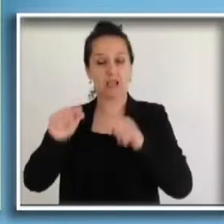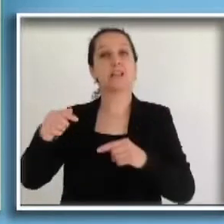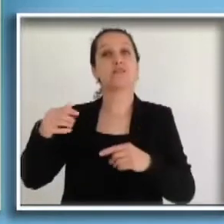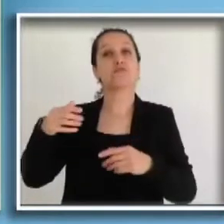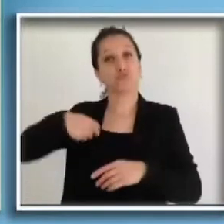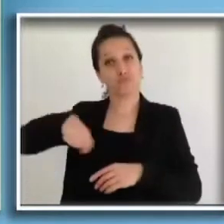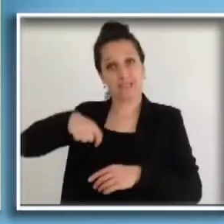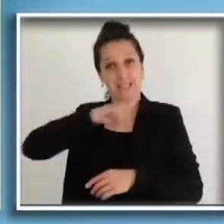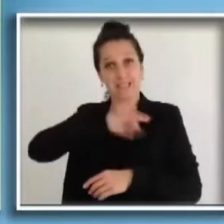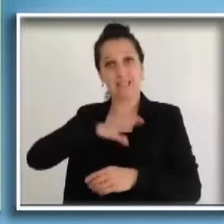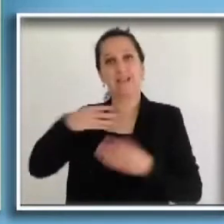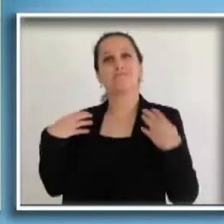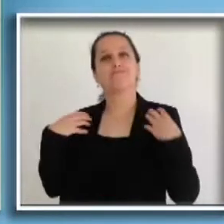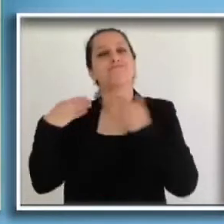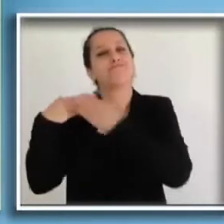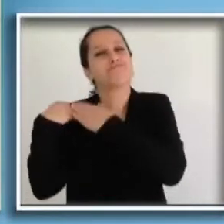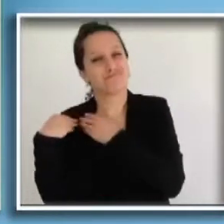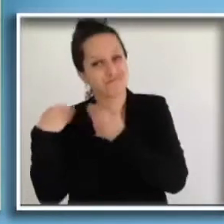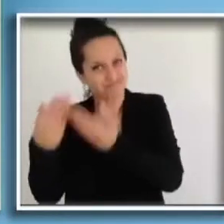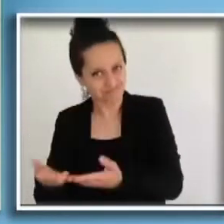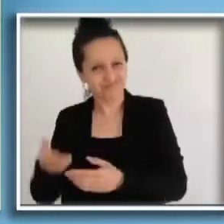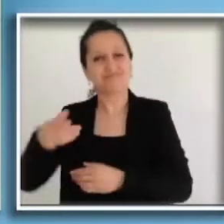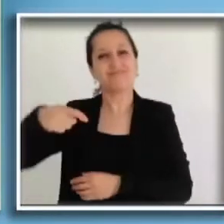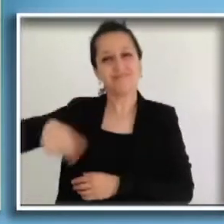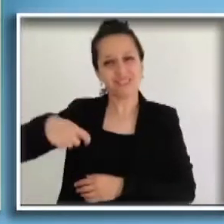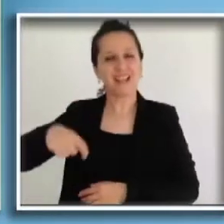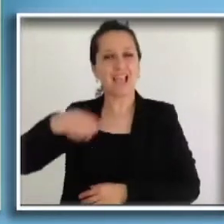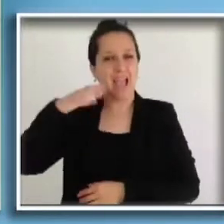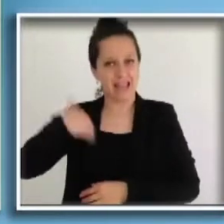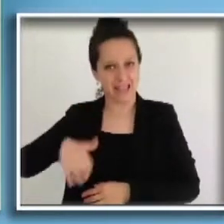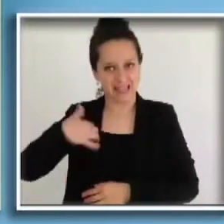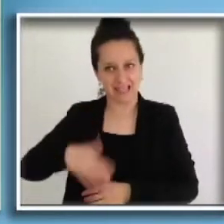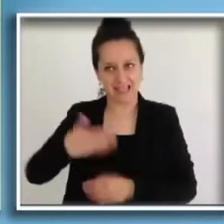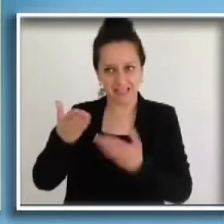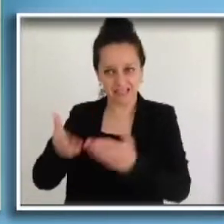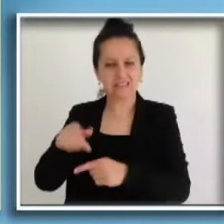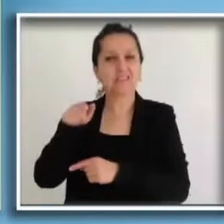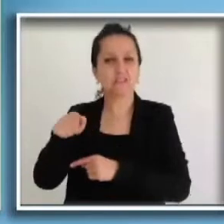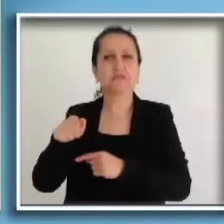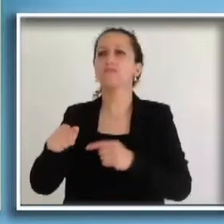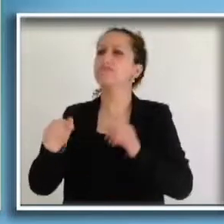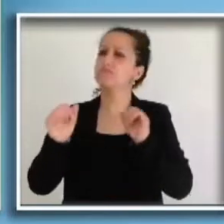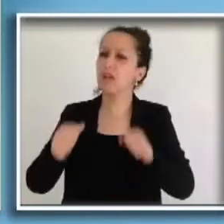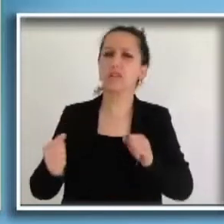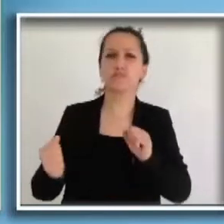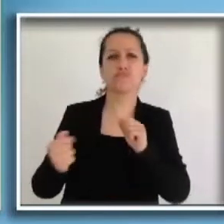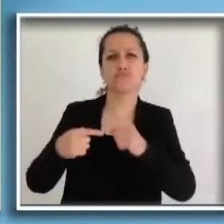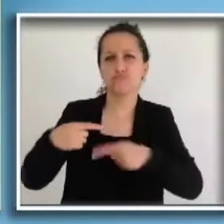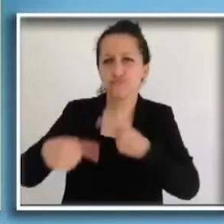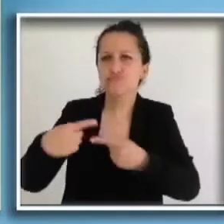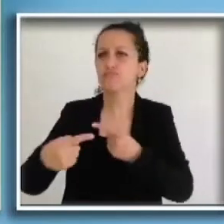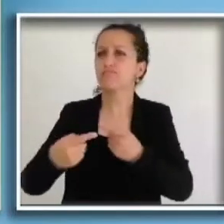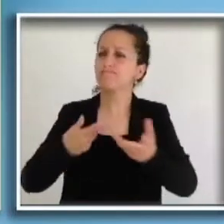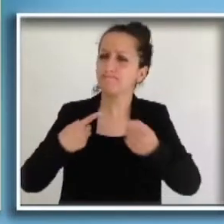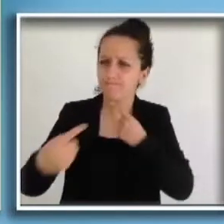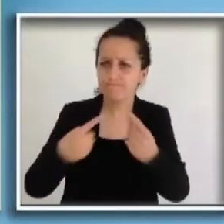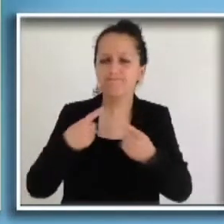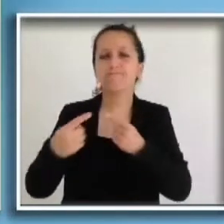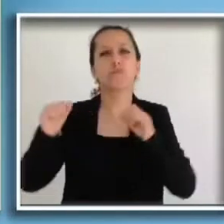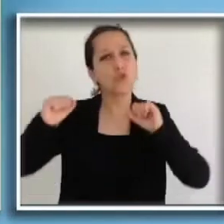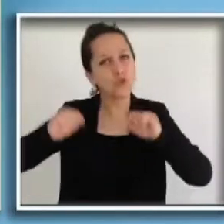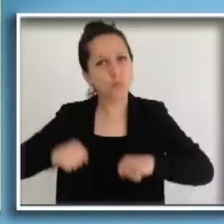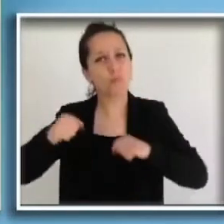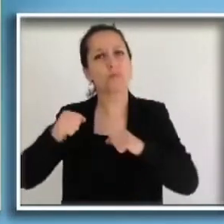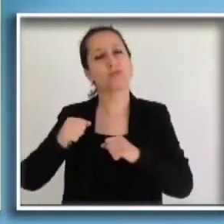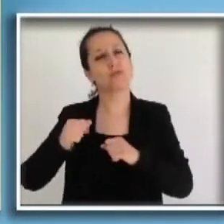será una instancia para seguir conversando y avanzar en estos compromisos que nos parecen ineludibles durante